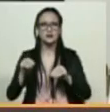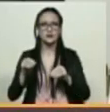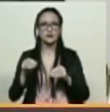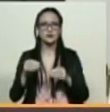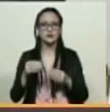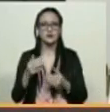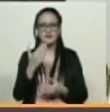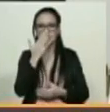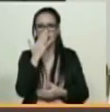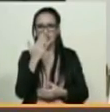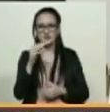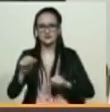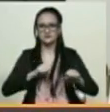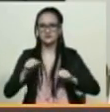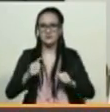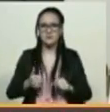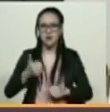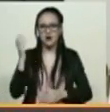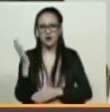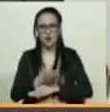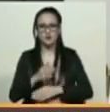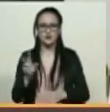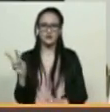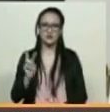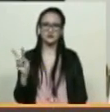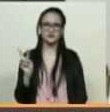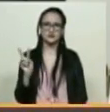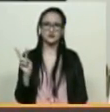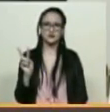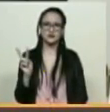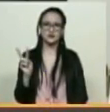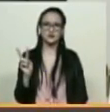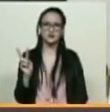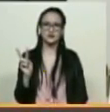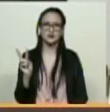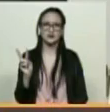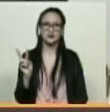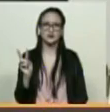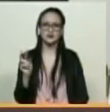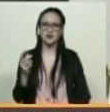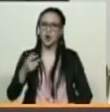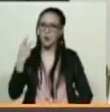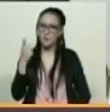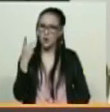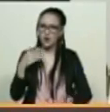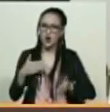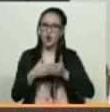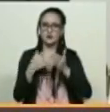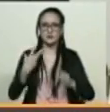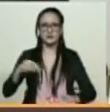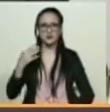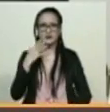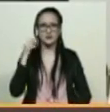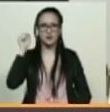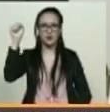amplio internacional para promover más sanciones contra Venezuela y para endurecer las políticas contra el presidente Nicolás Maduro. Erika,